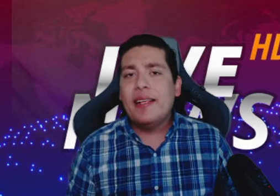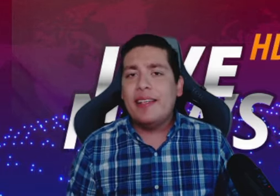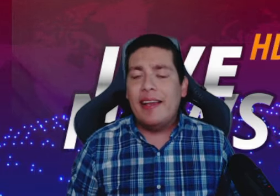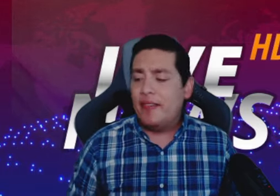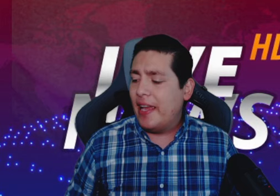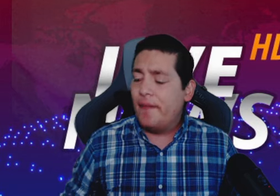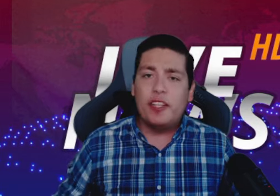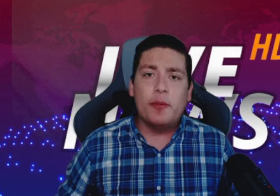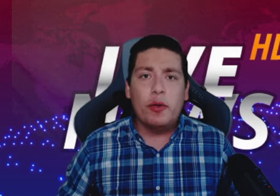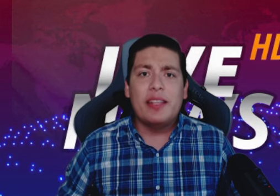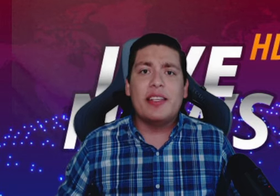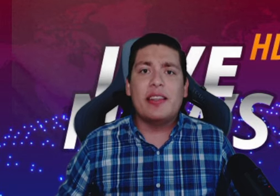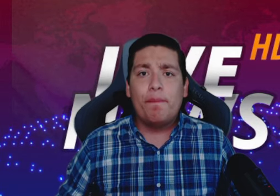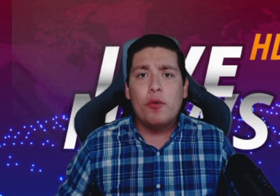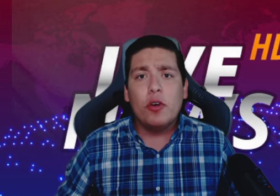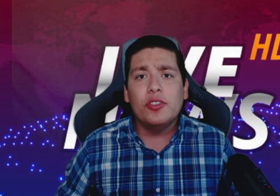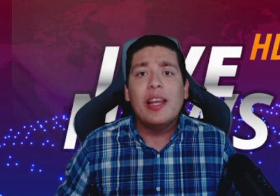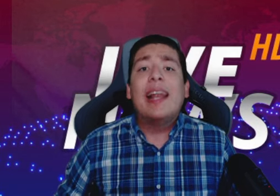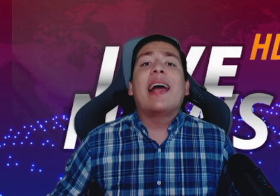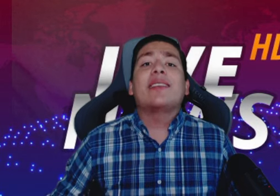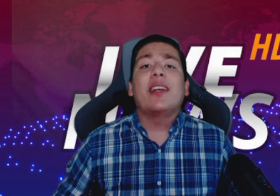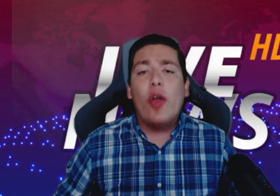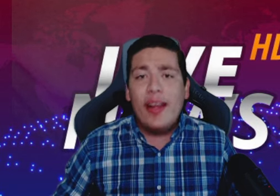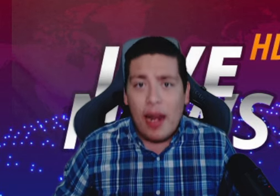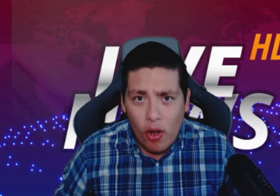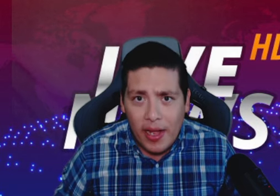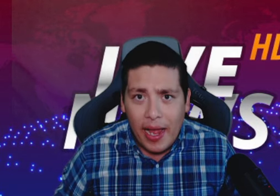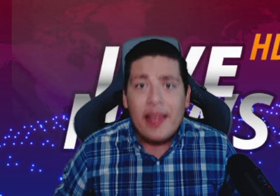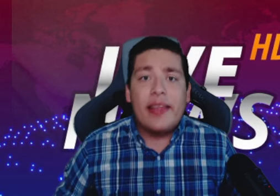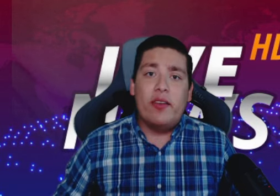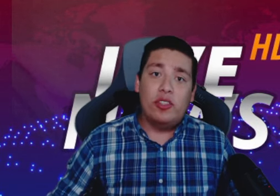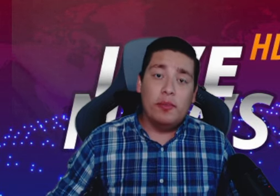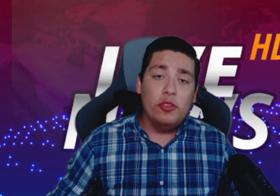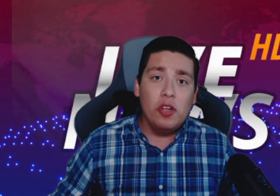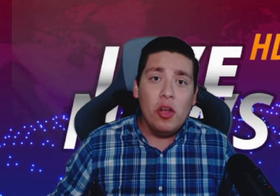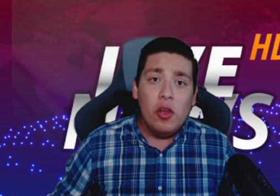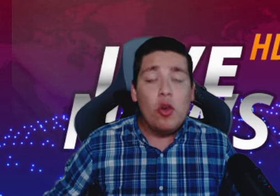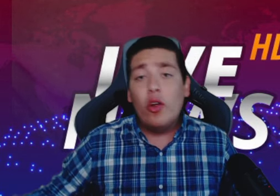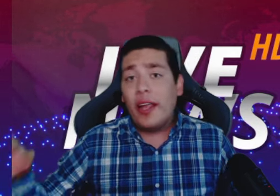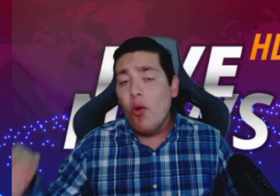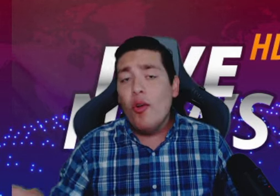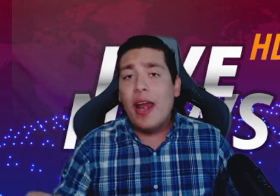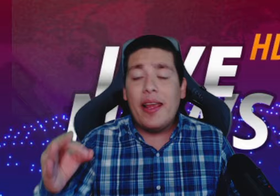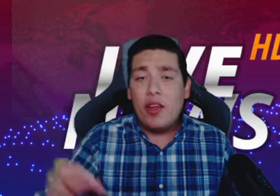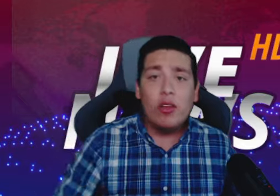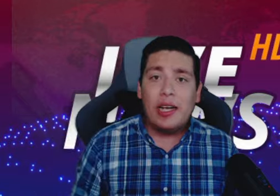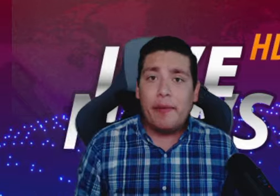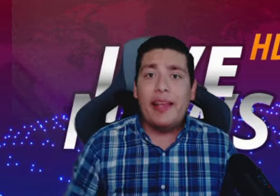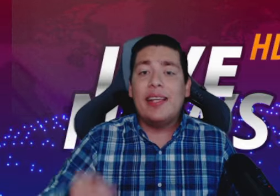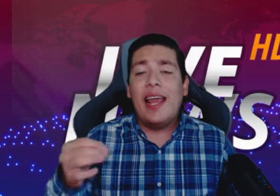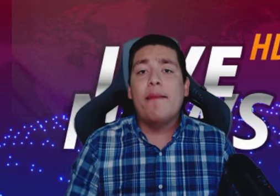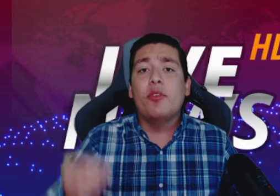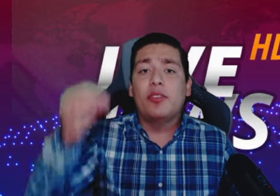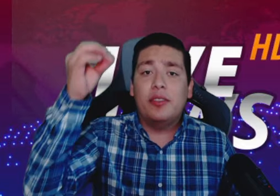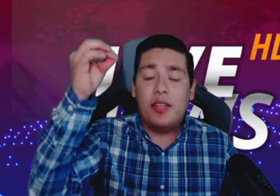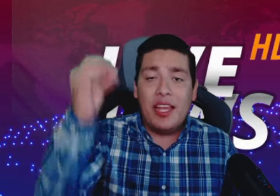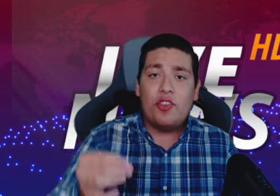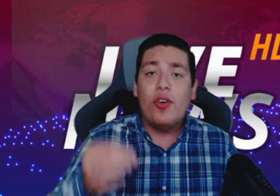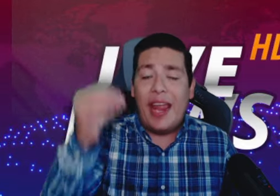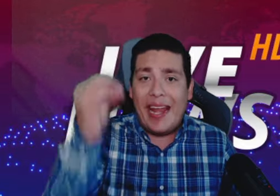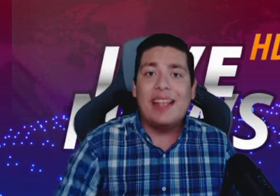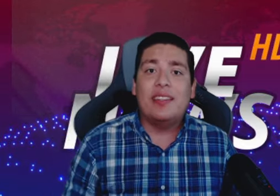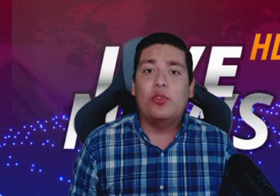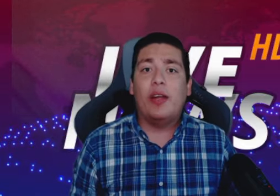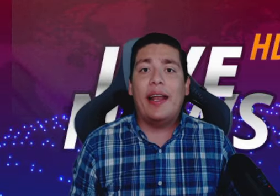el presidente Andrés Manuel, sin tapujos, las dejó en la lona y nos demostró lo que una y otra vez hemos